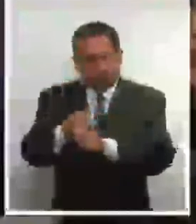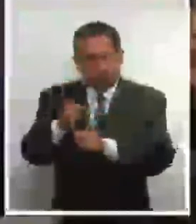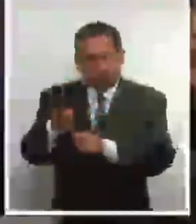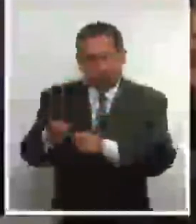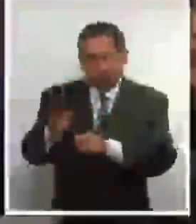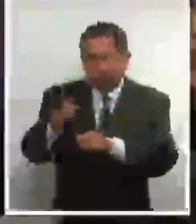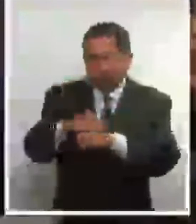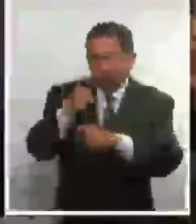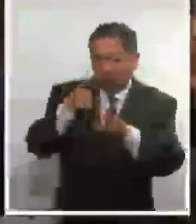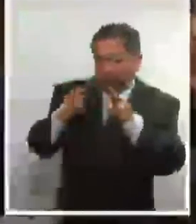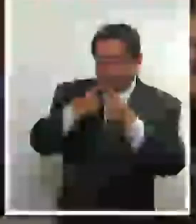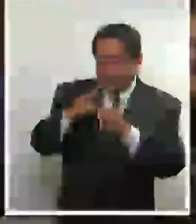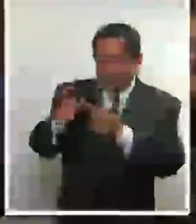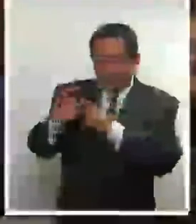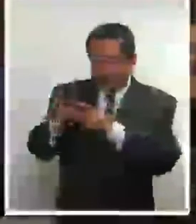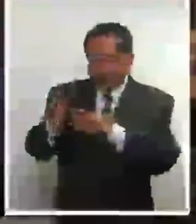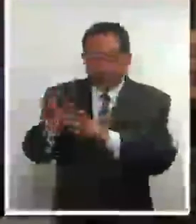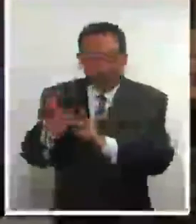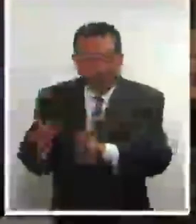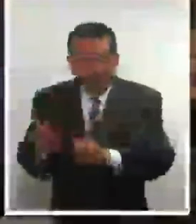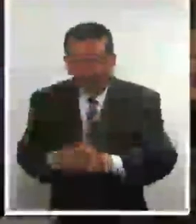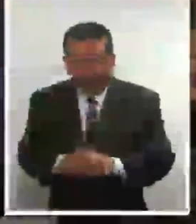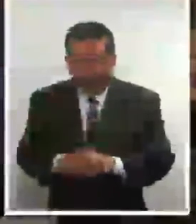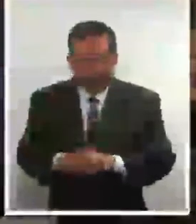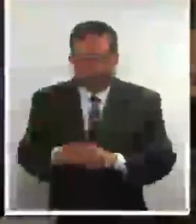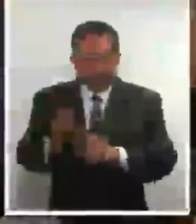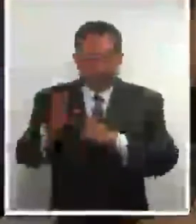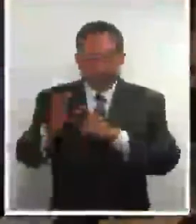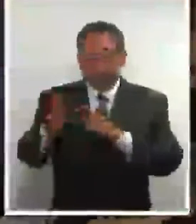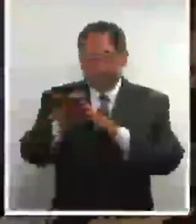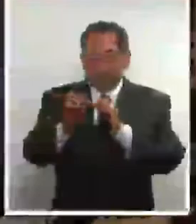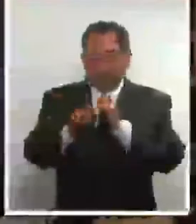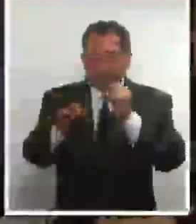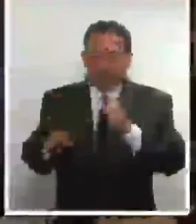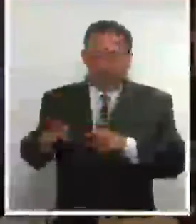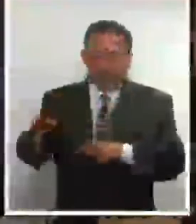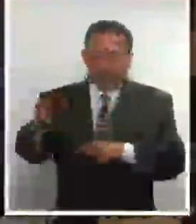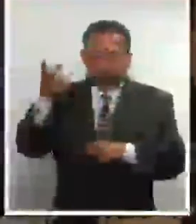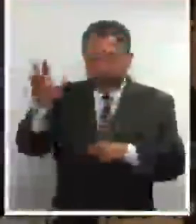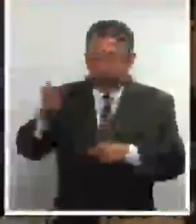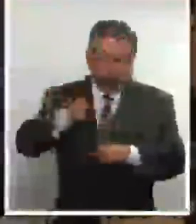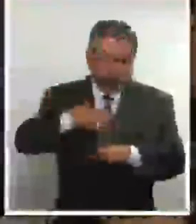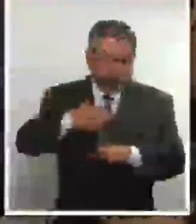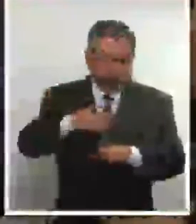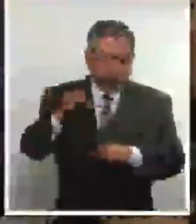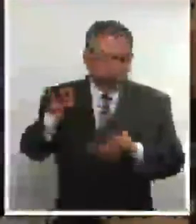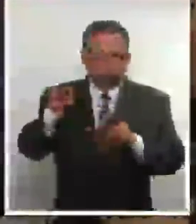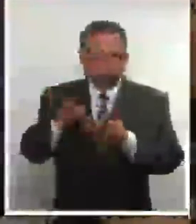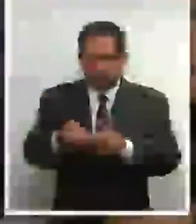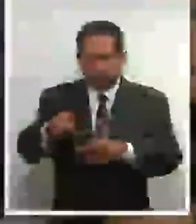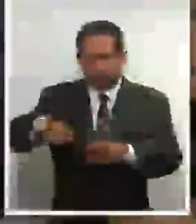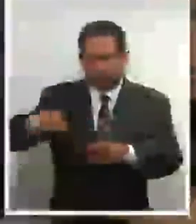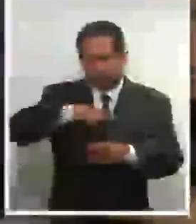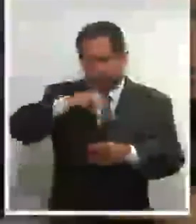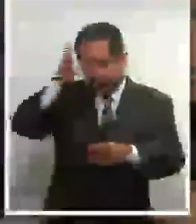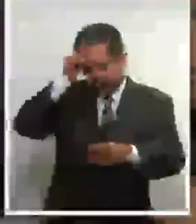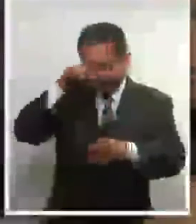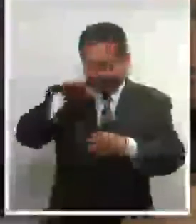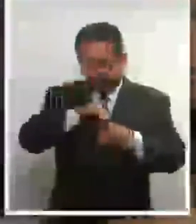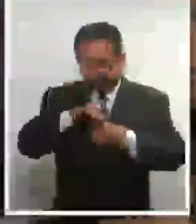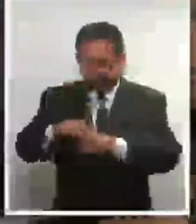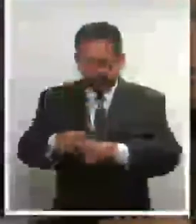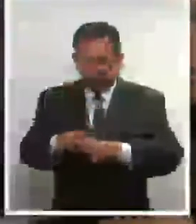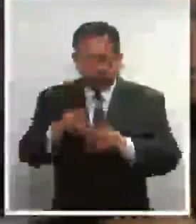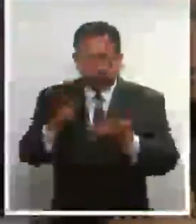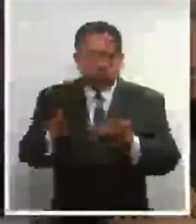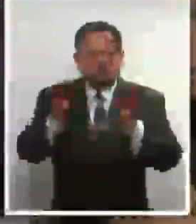fue una discusión que dimos en la comisión. No obstante que la Constitución diga 10, nosotros, eso fue el acuerdo que se votó.